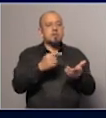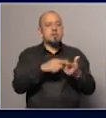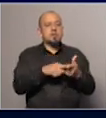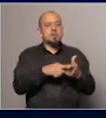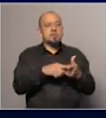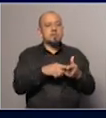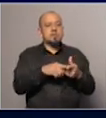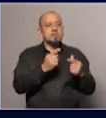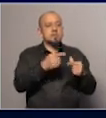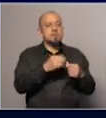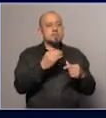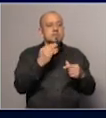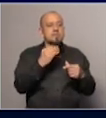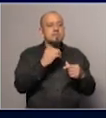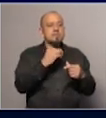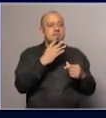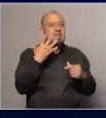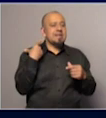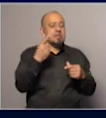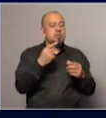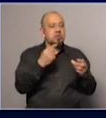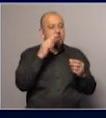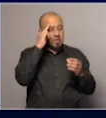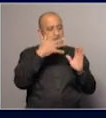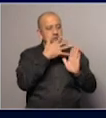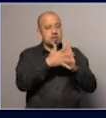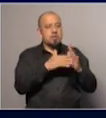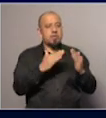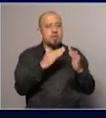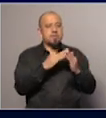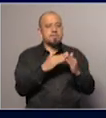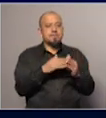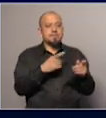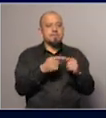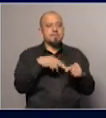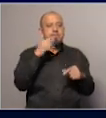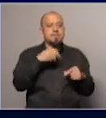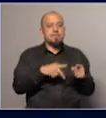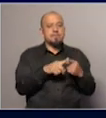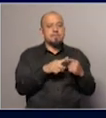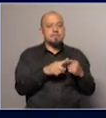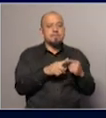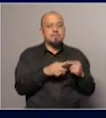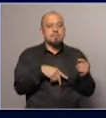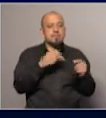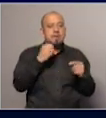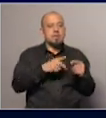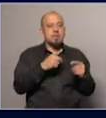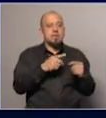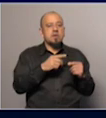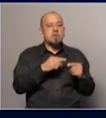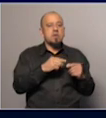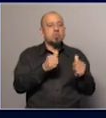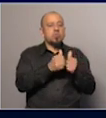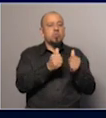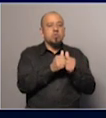a la dirección nacional de vivienda que hasta hace un tiempo tenía bajo su órbita al plan de mejoramiento de barrios y al plan juntos el plan de mejoramiento